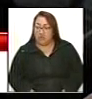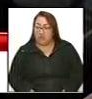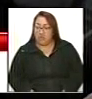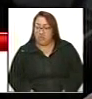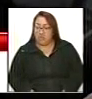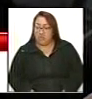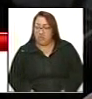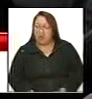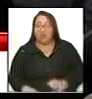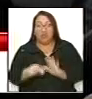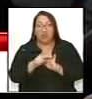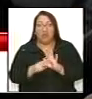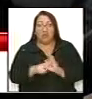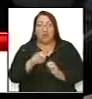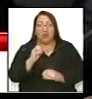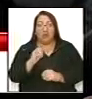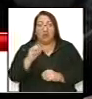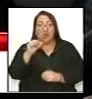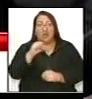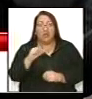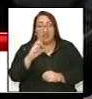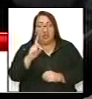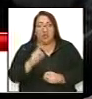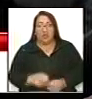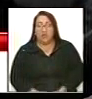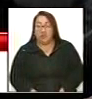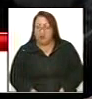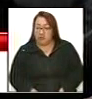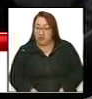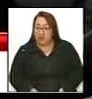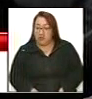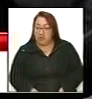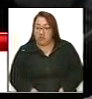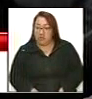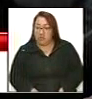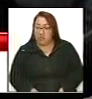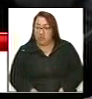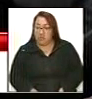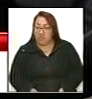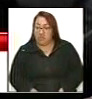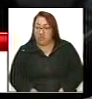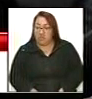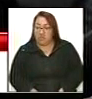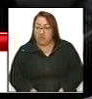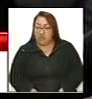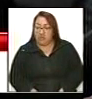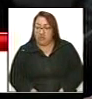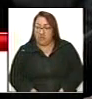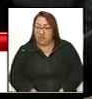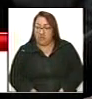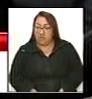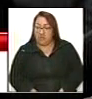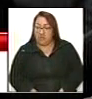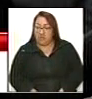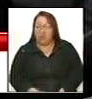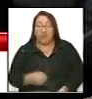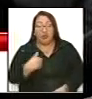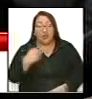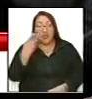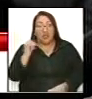de la OECD, ¿no? Entonces ahí también se reconoce que el régimen de votación puede tener en cuenta criterios